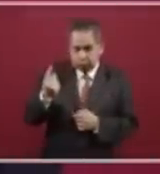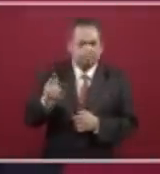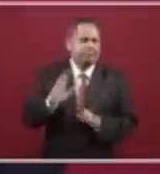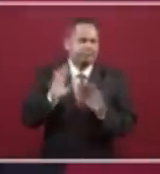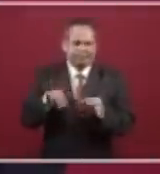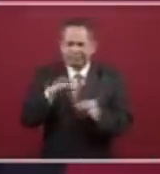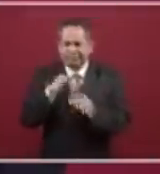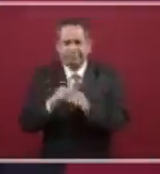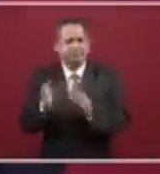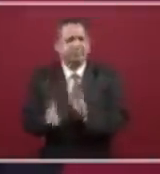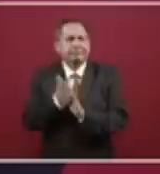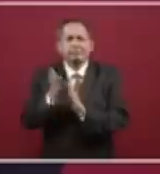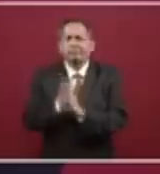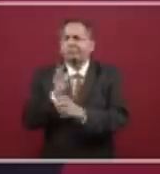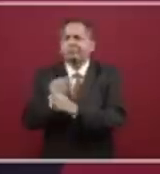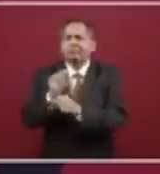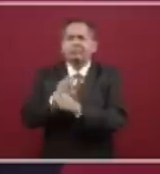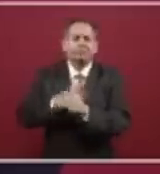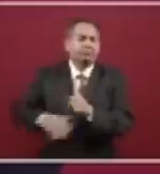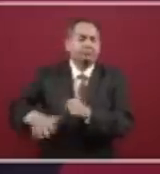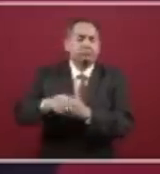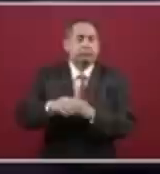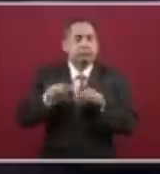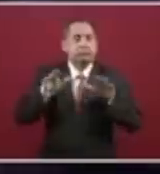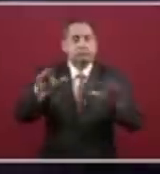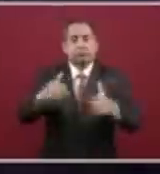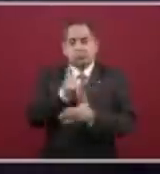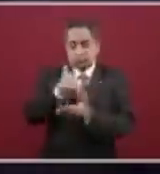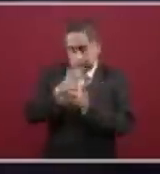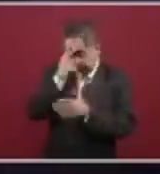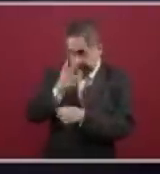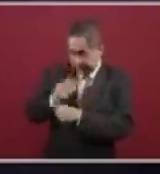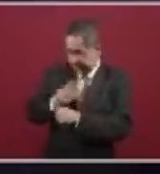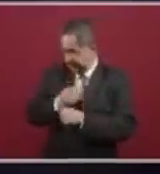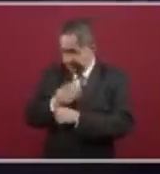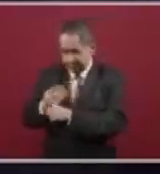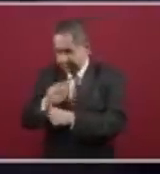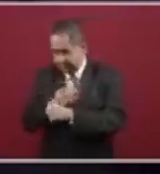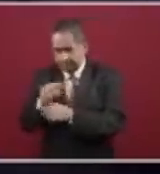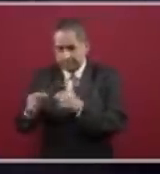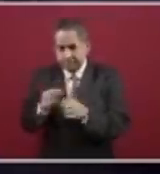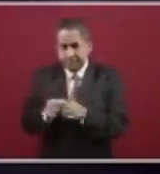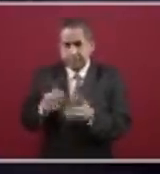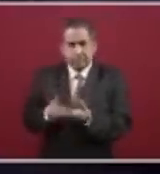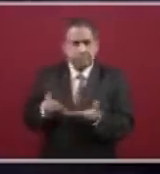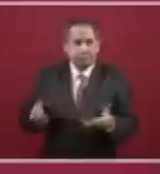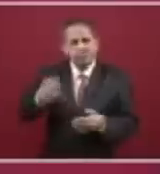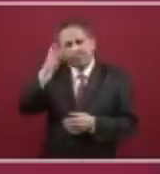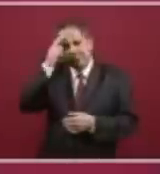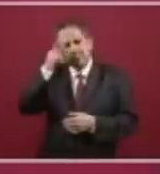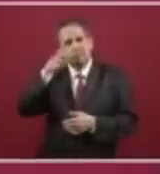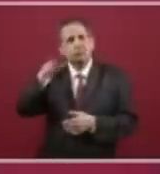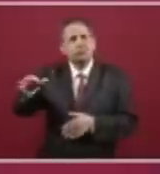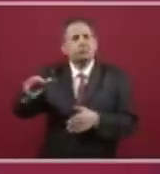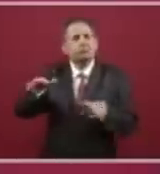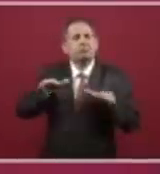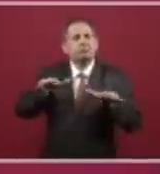remodelación completa del actual aeropuerto lo que es el actual hangar presidencial